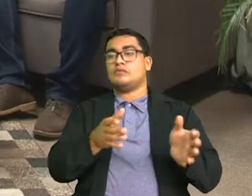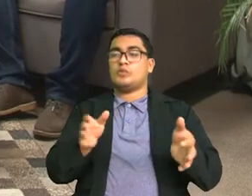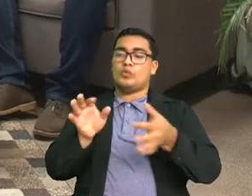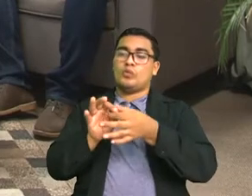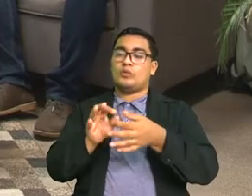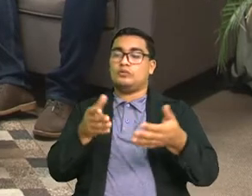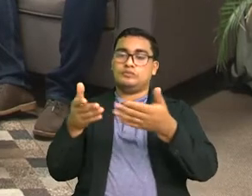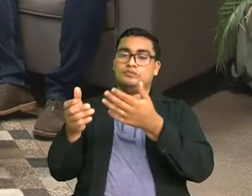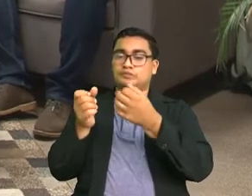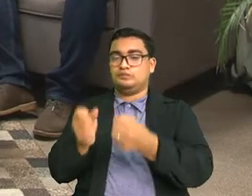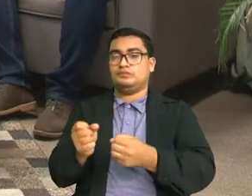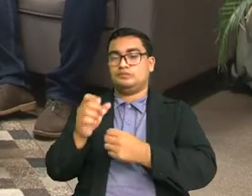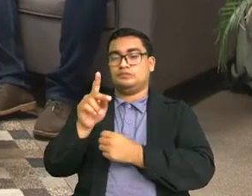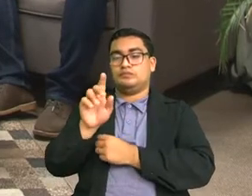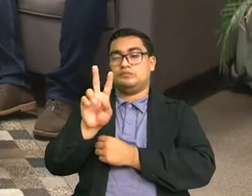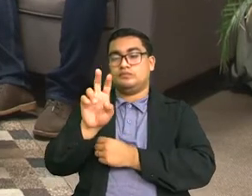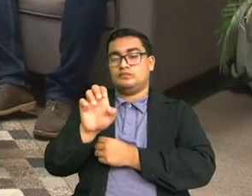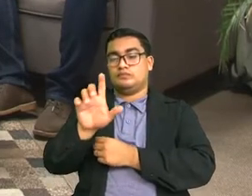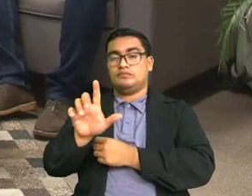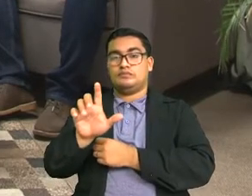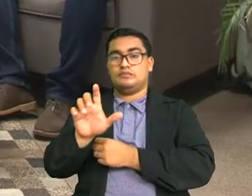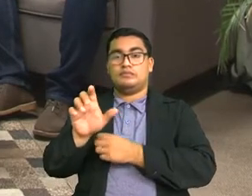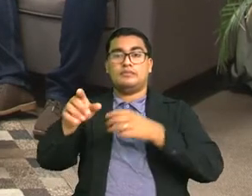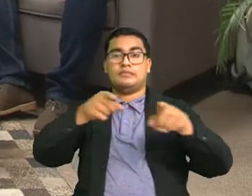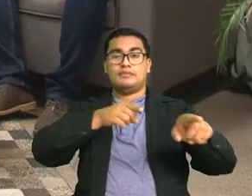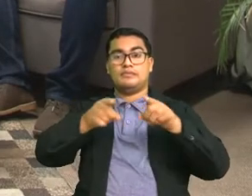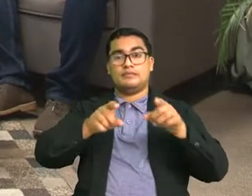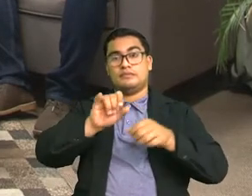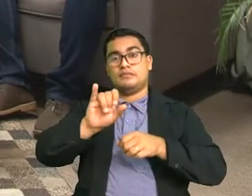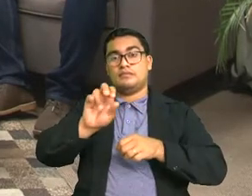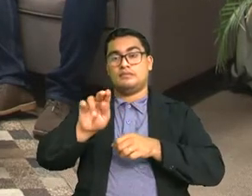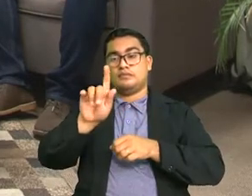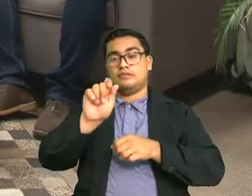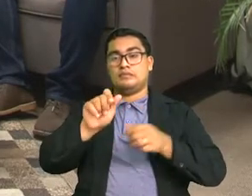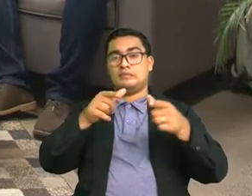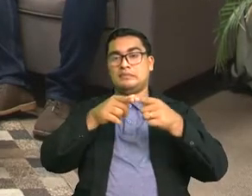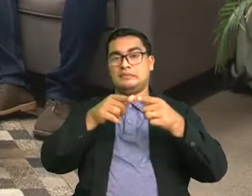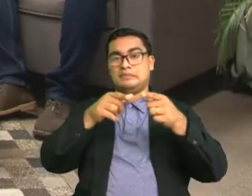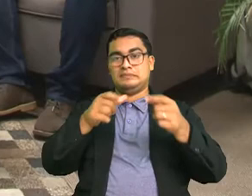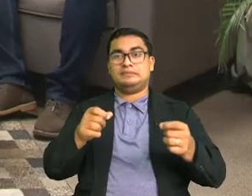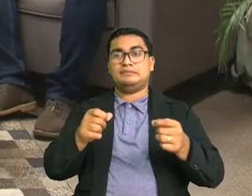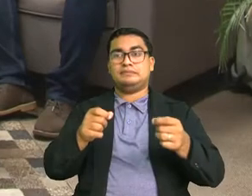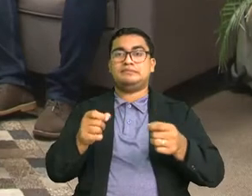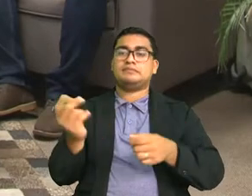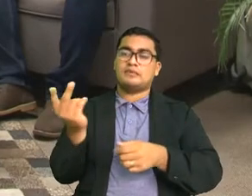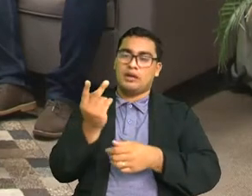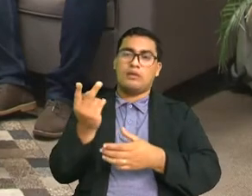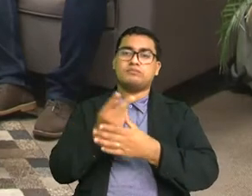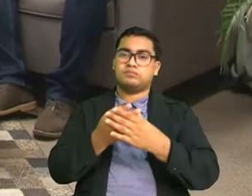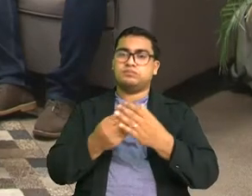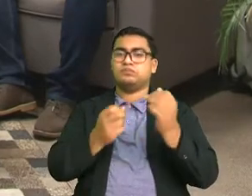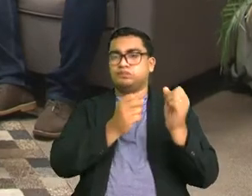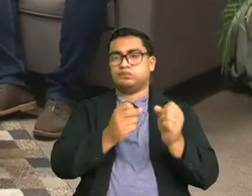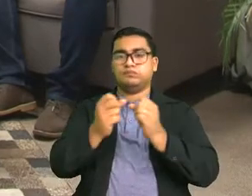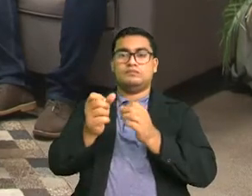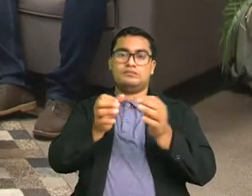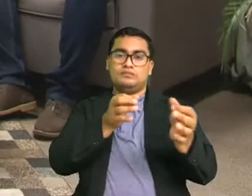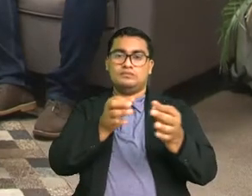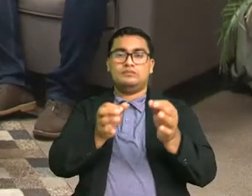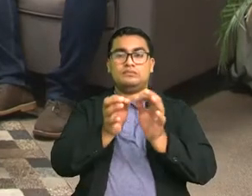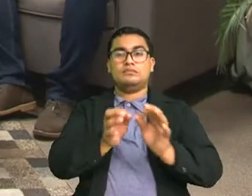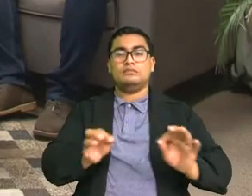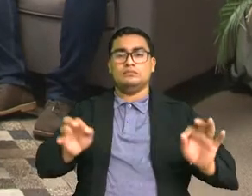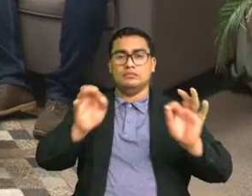acompaña el compañero pavel carpio delegado del inta managua ambos nos explican precisamente en principio la implementación